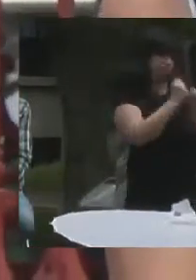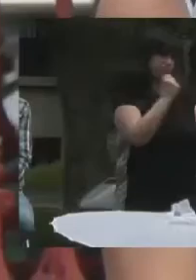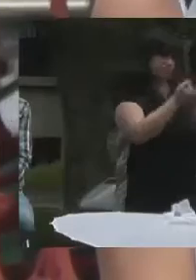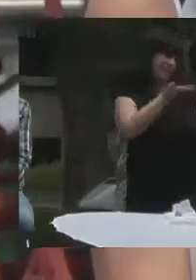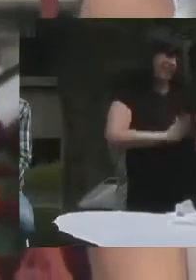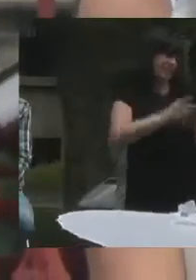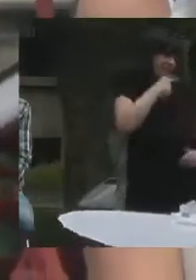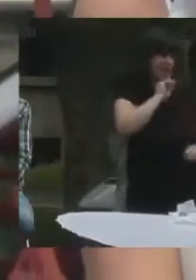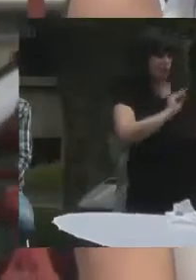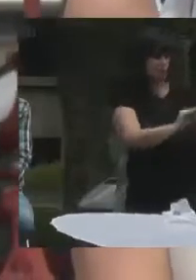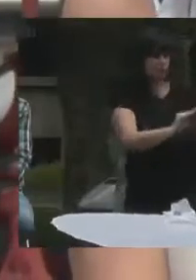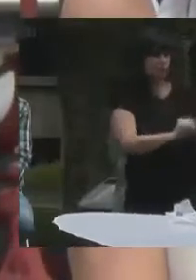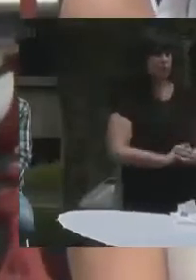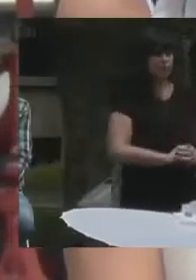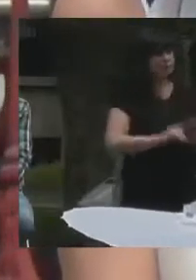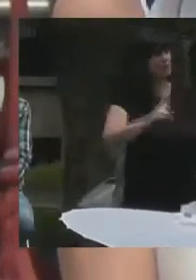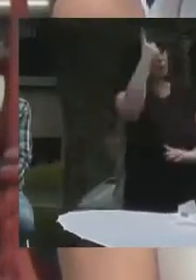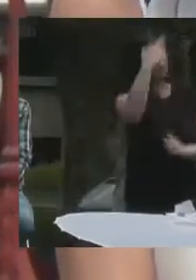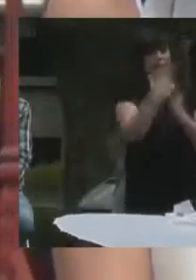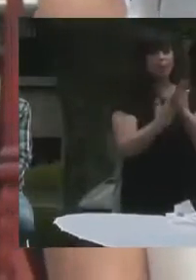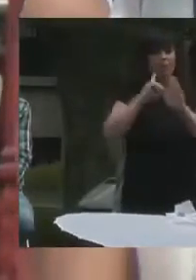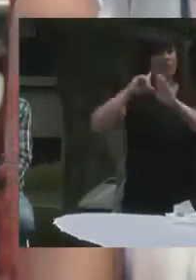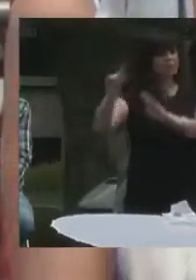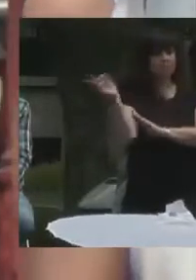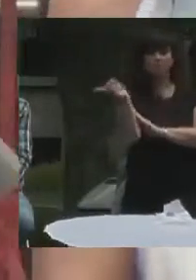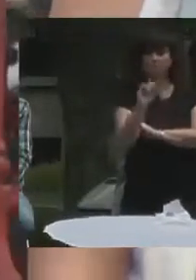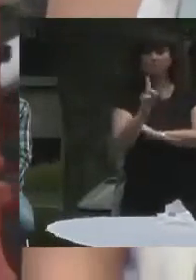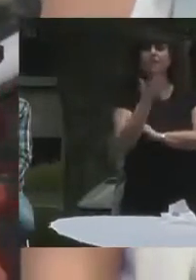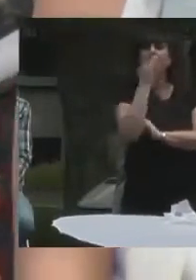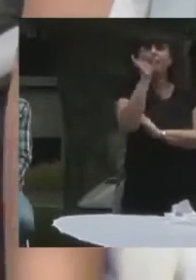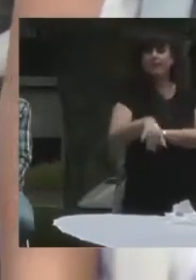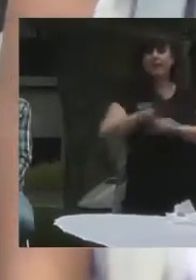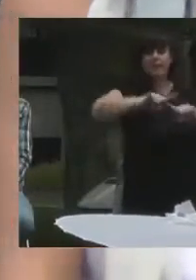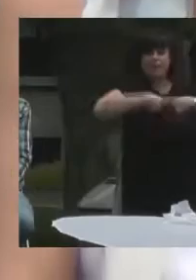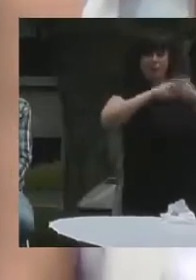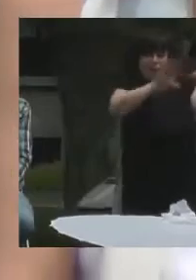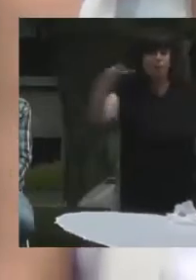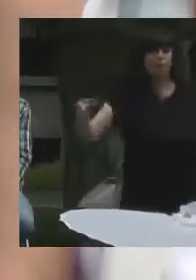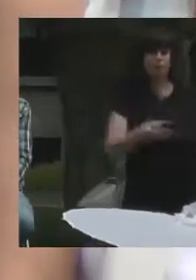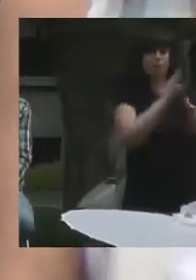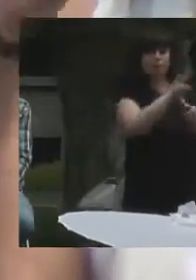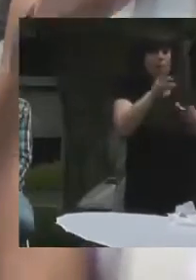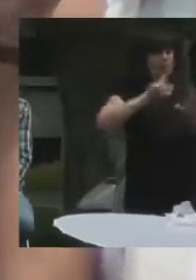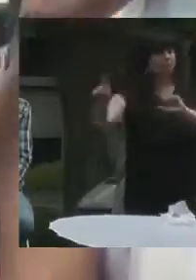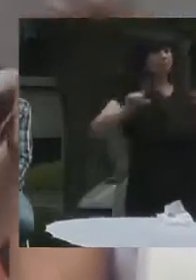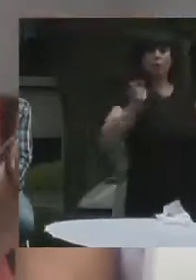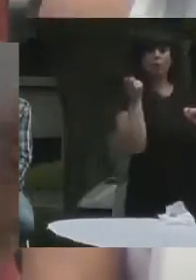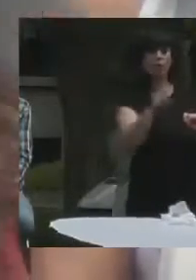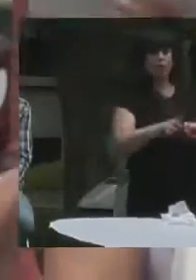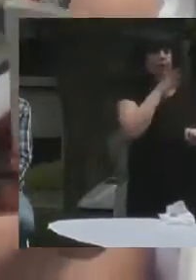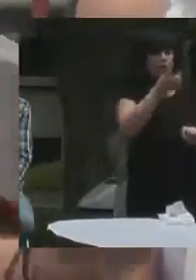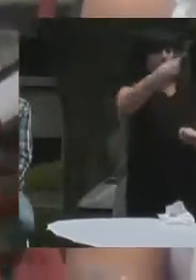populares. Pero hai unha parte da cidadanía que non emigra, que son as familias do Partido Popular, porque teñen a unha axencia de